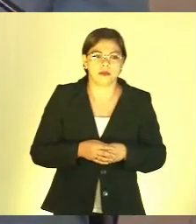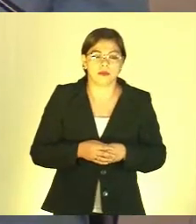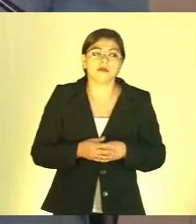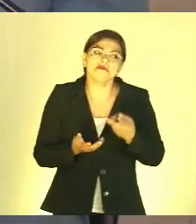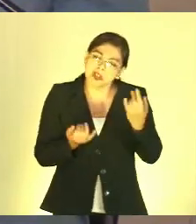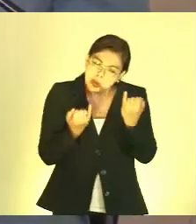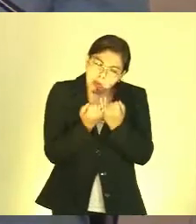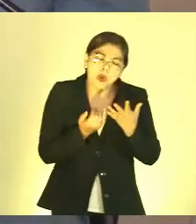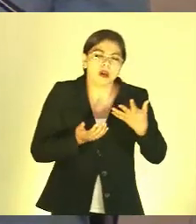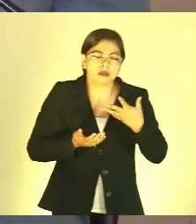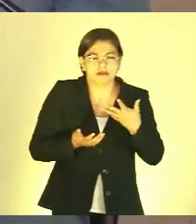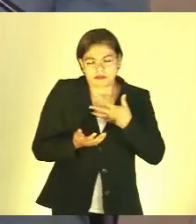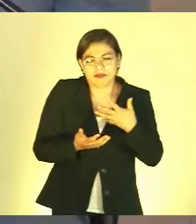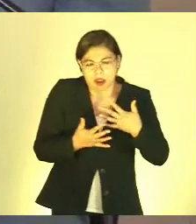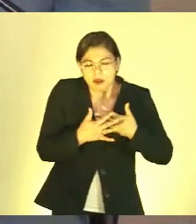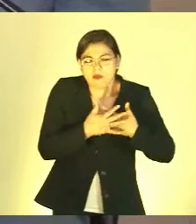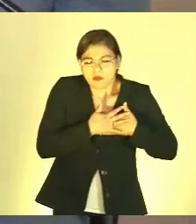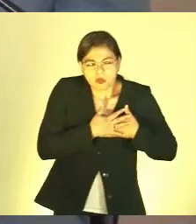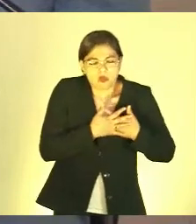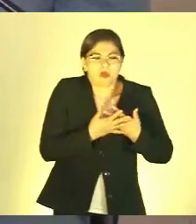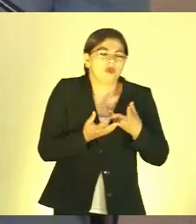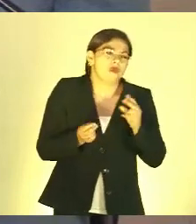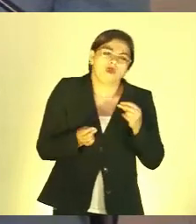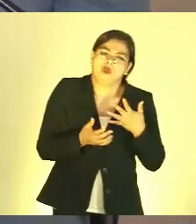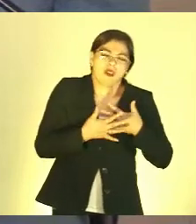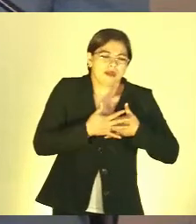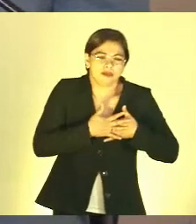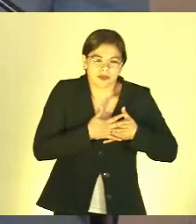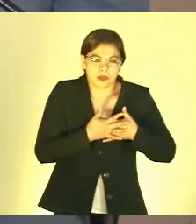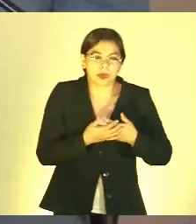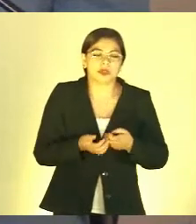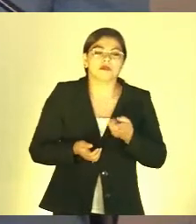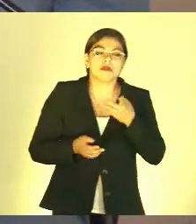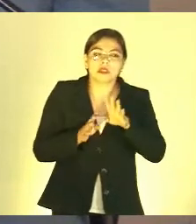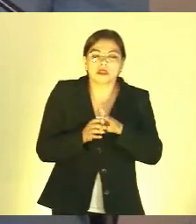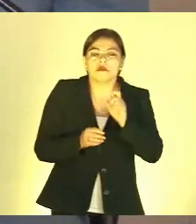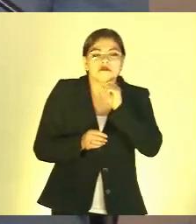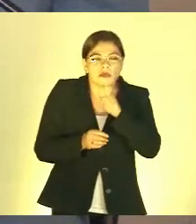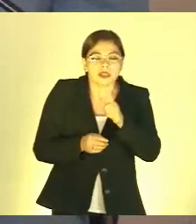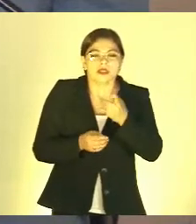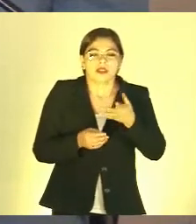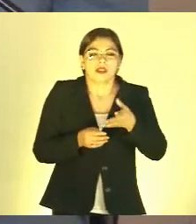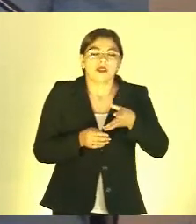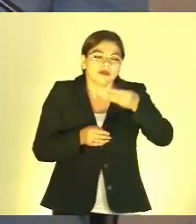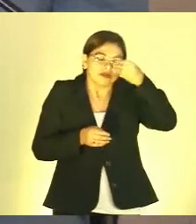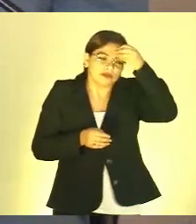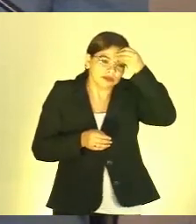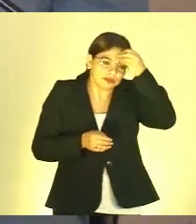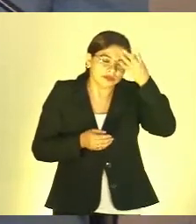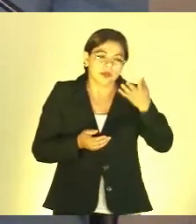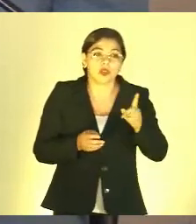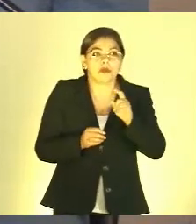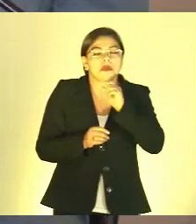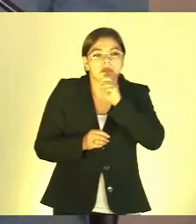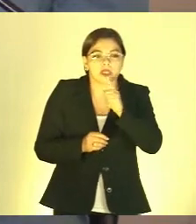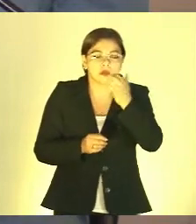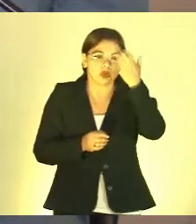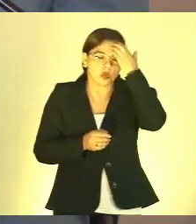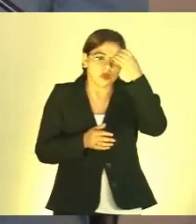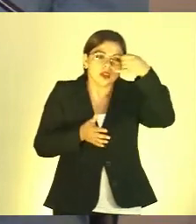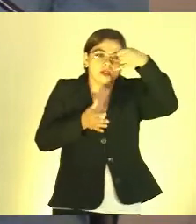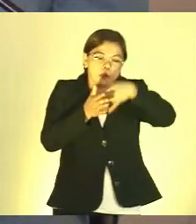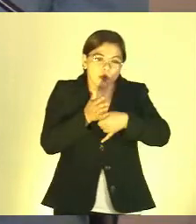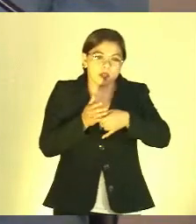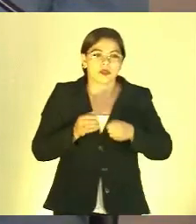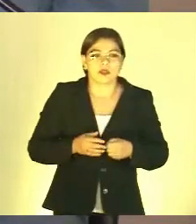hay amor y desamor también de manera muy, muy clavada. Hay un conocimiento de un